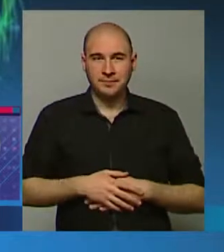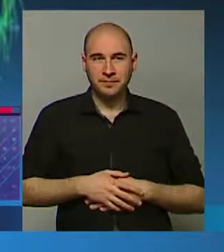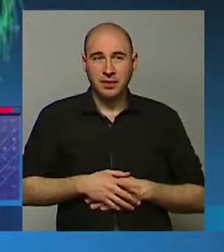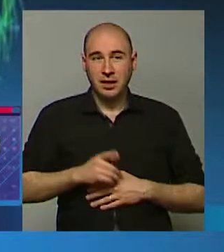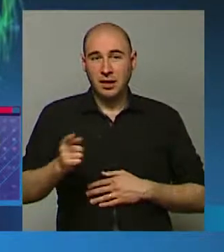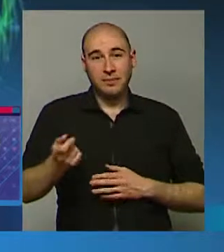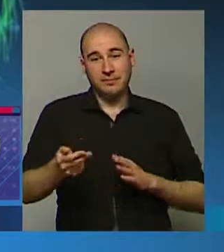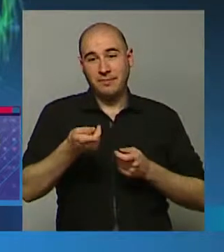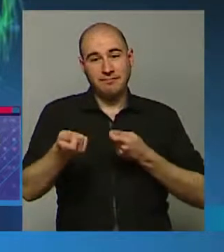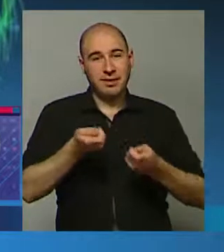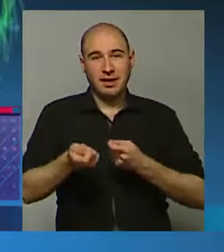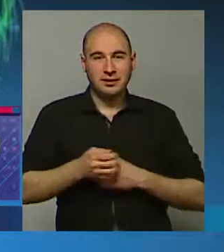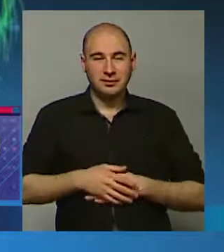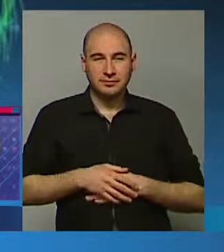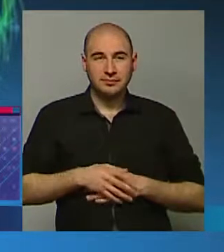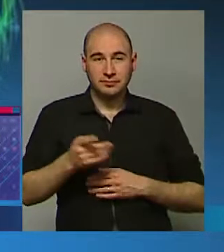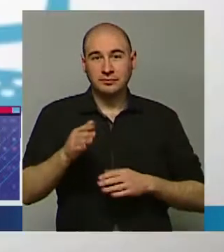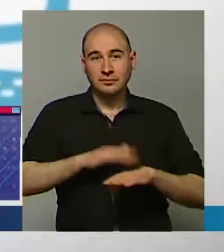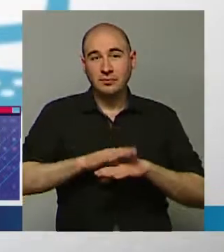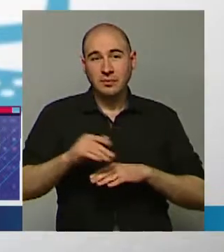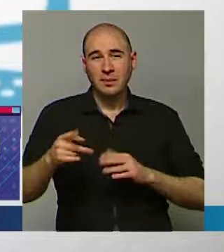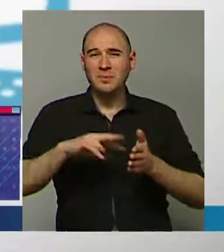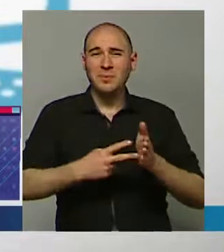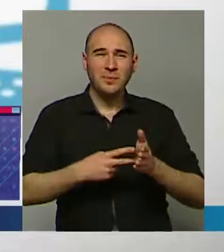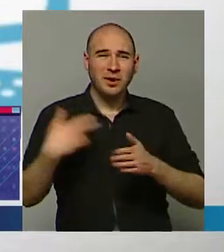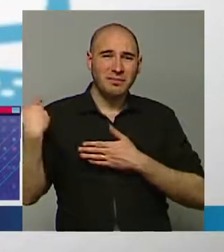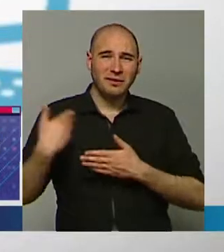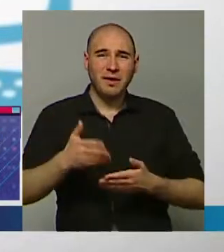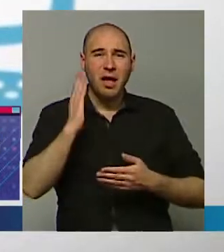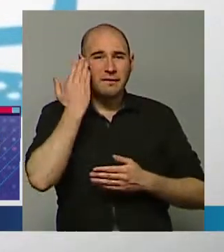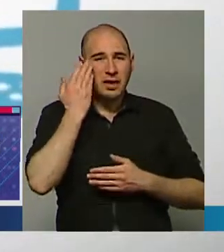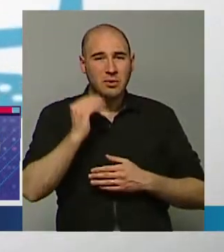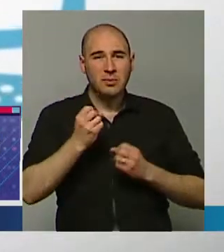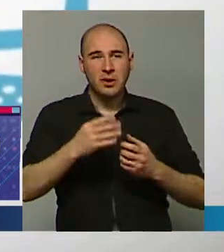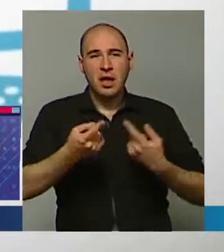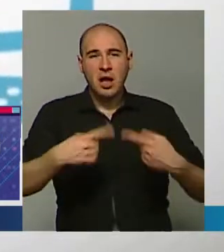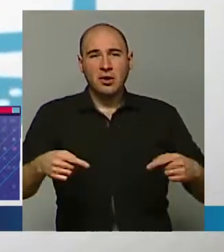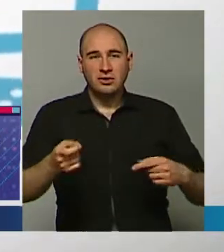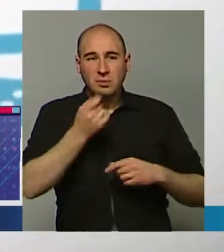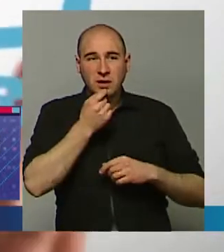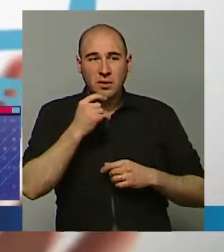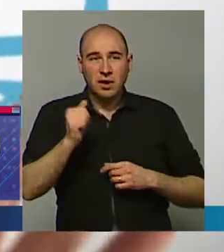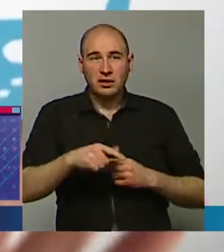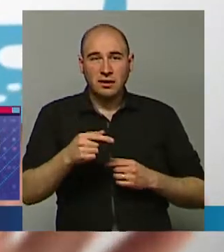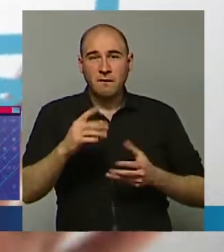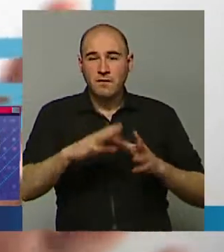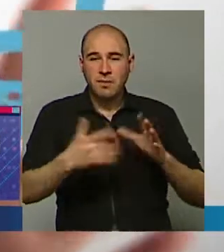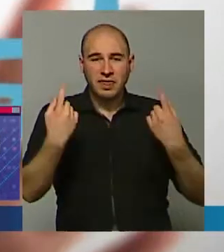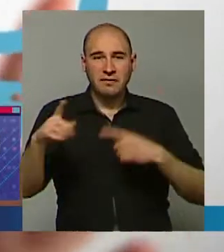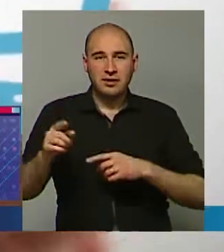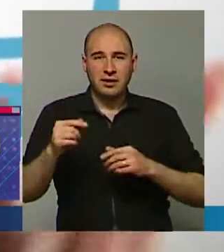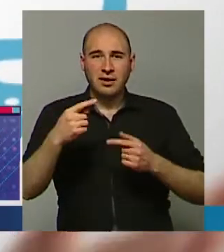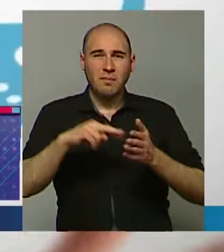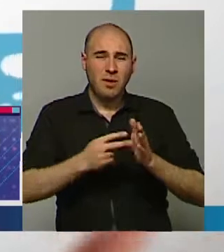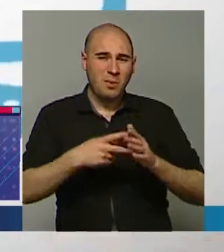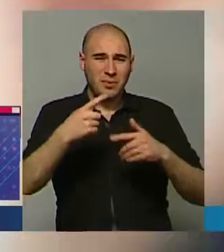que mantenerlo, tenés que, digamos, estar detrás. Fíjate todos los problemas que está teniendo Facebook por cosas que no llegaron a ser como estas. O sea, hay un montón